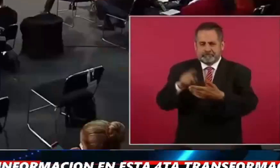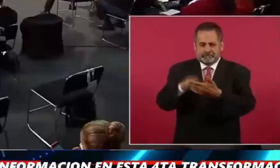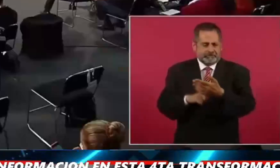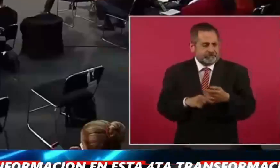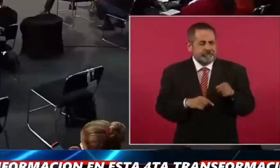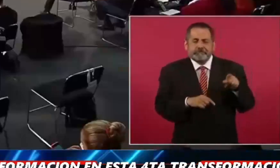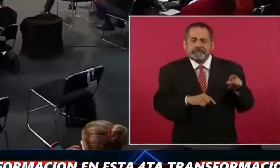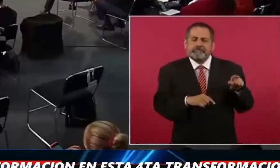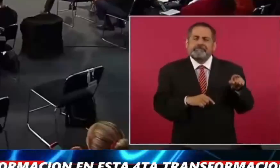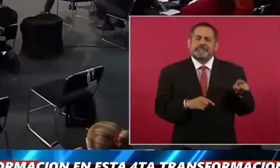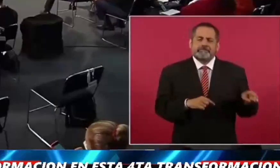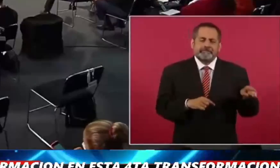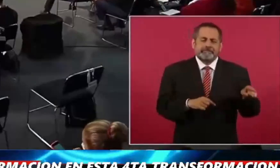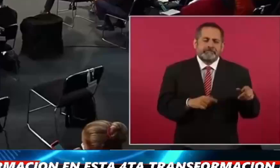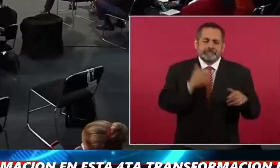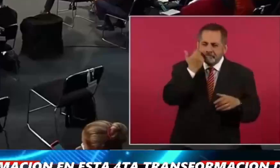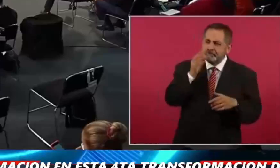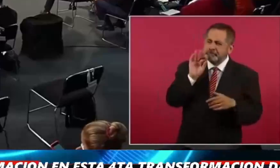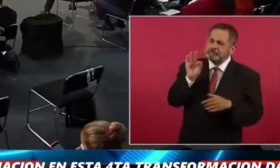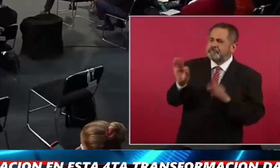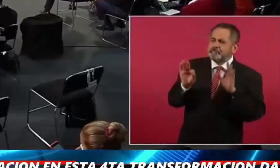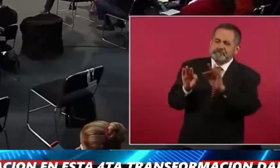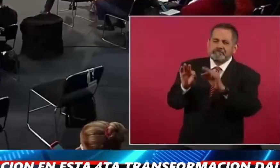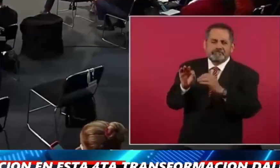queriendo confundir, engañar,